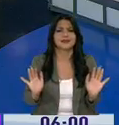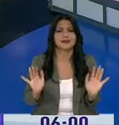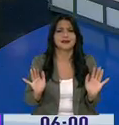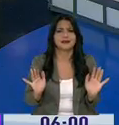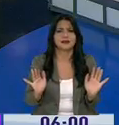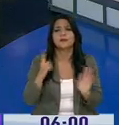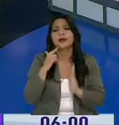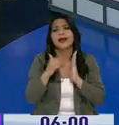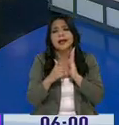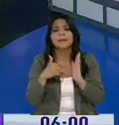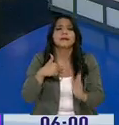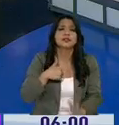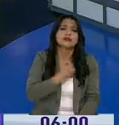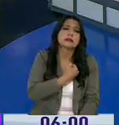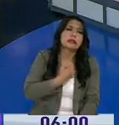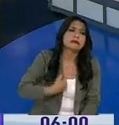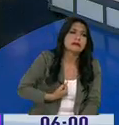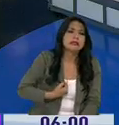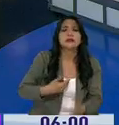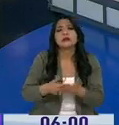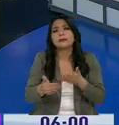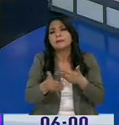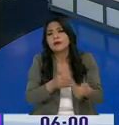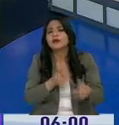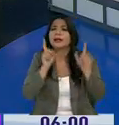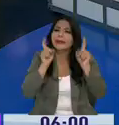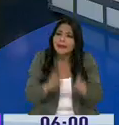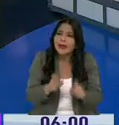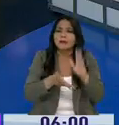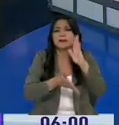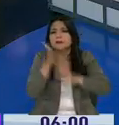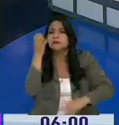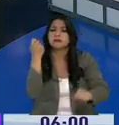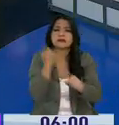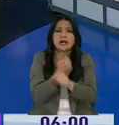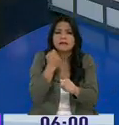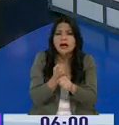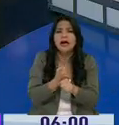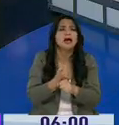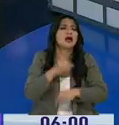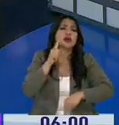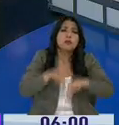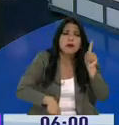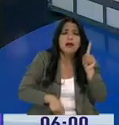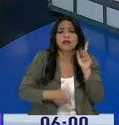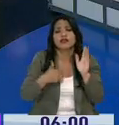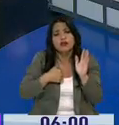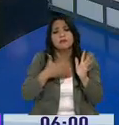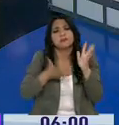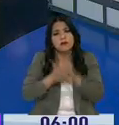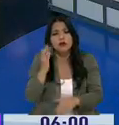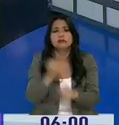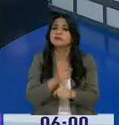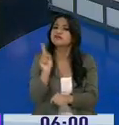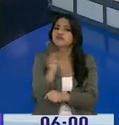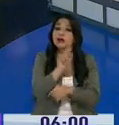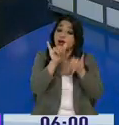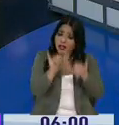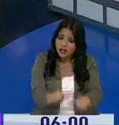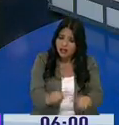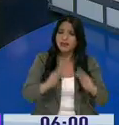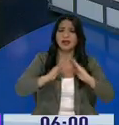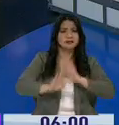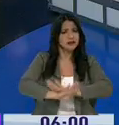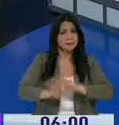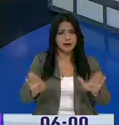usted de esas personas que dicen que tengo que ir a trabajar. Es que sin mí no además, pueden vivir. Que esa es la recomendación, claro, que han dado las autoridades.